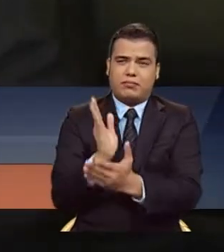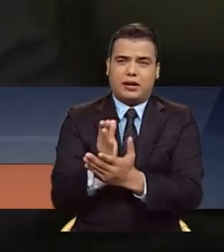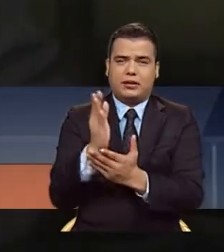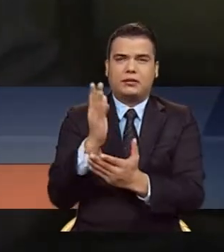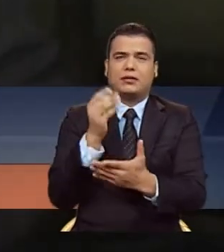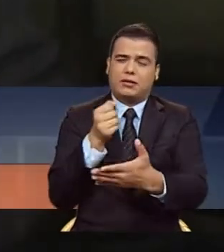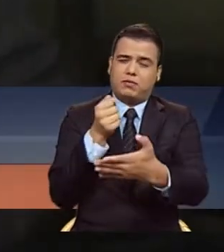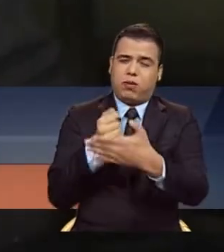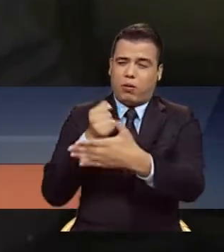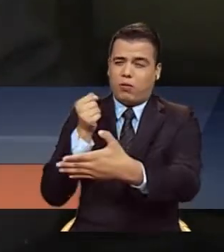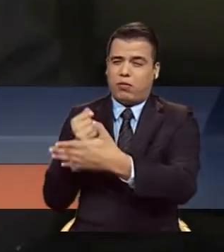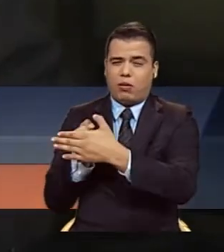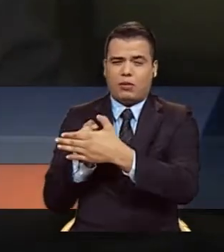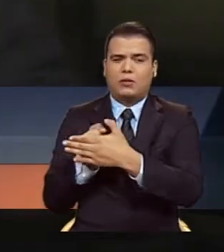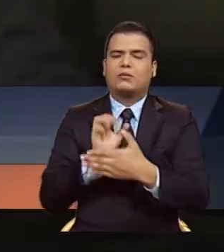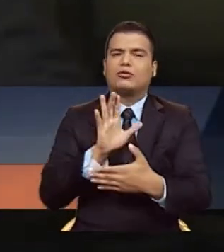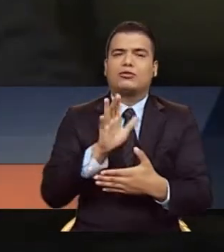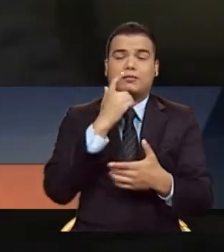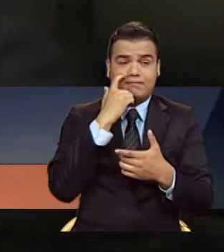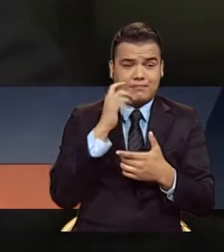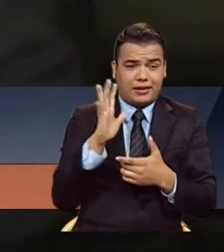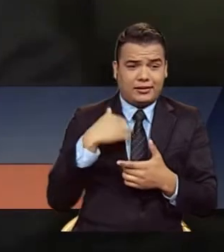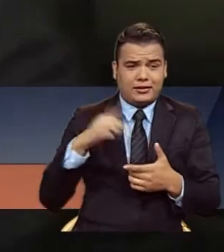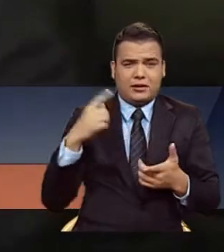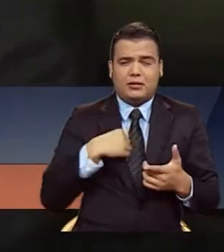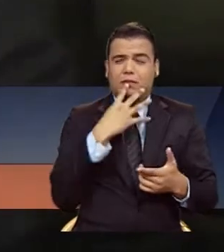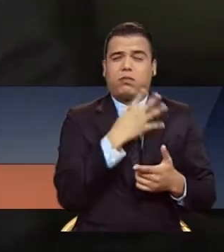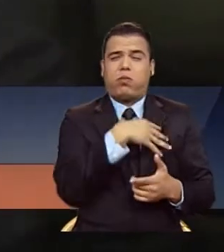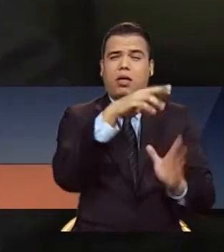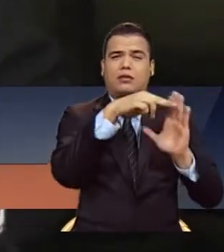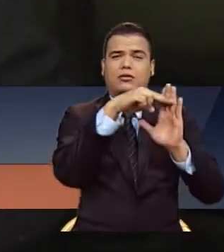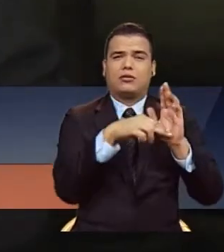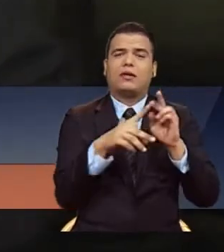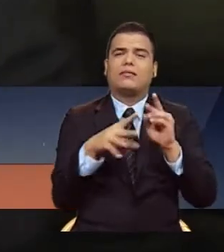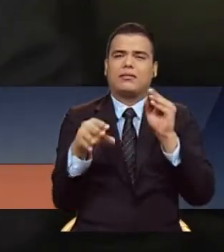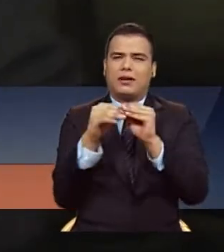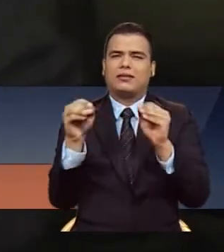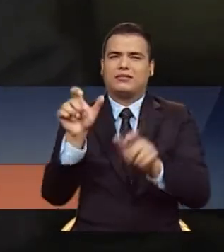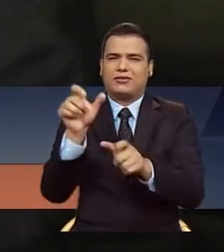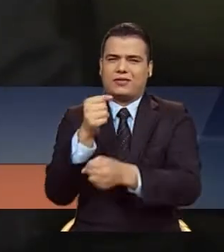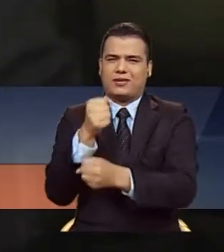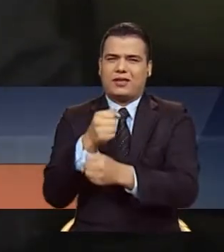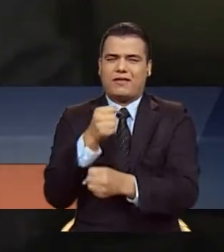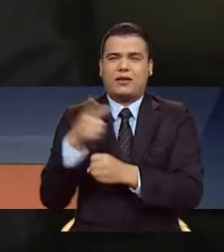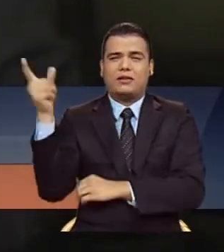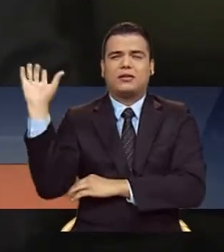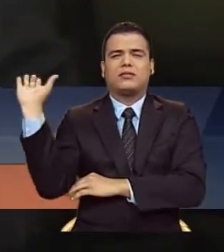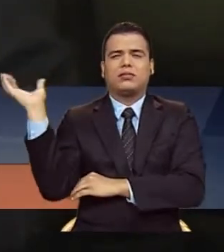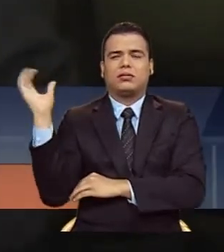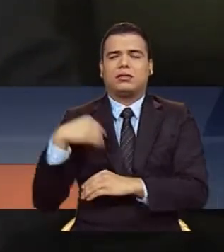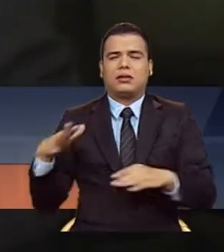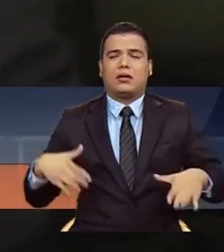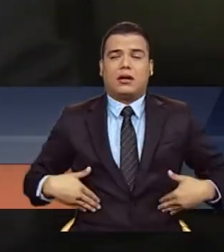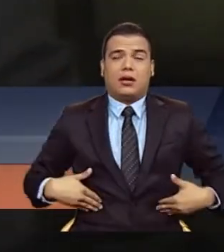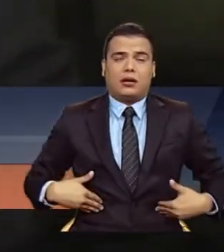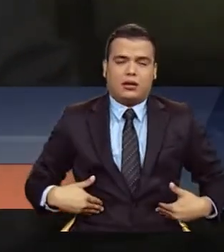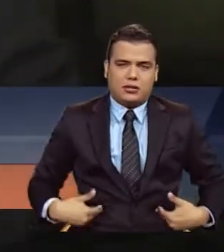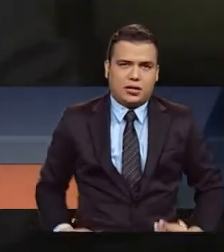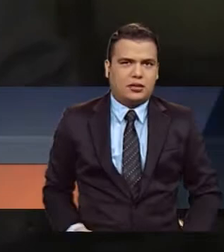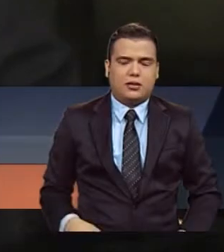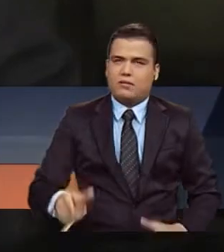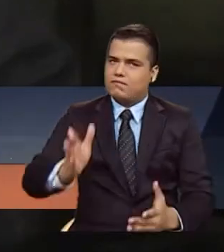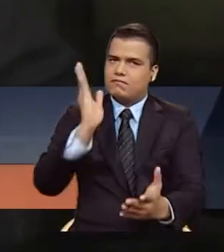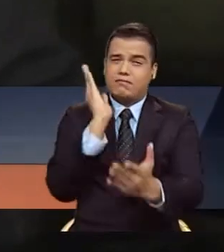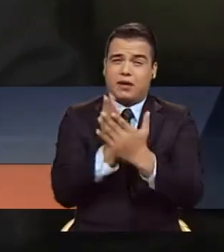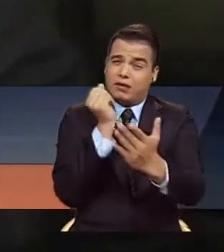dos accidentes. Al parecer, la imprudencia y el cansancio que llevaban los conductores de dos ambulancias ocasionaron